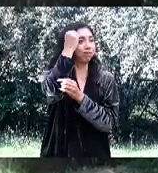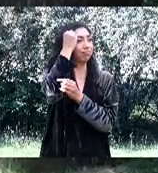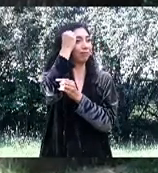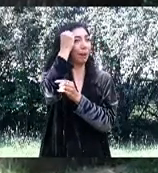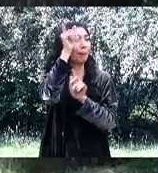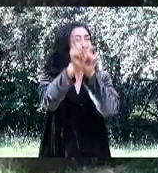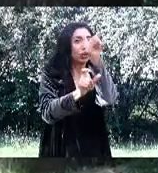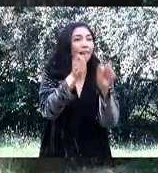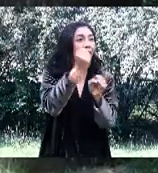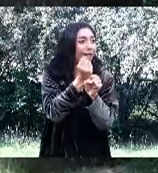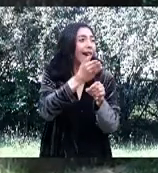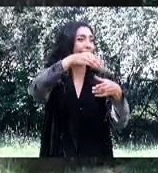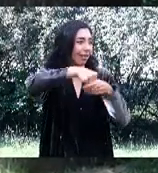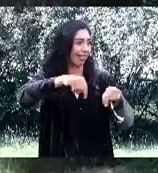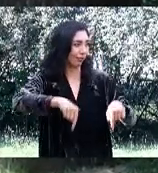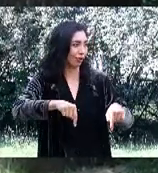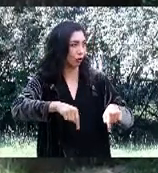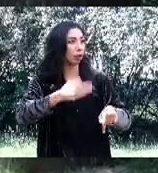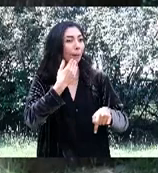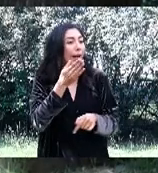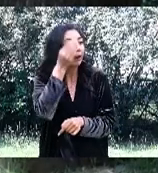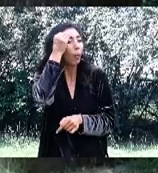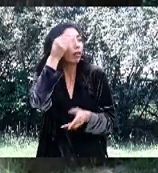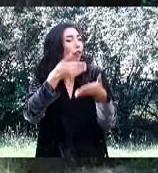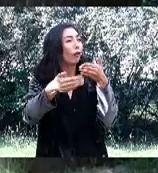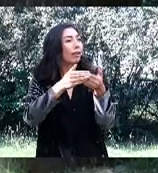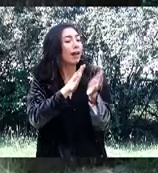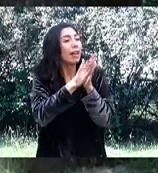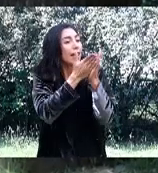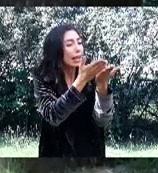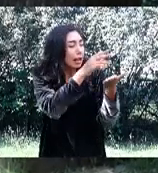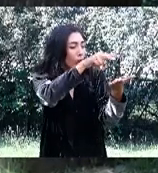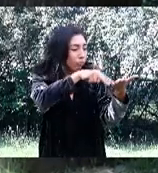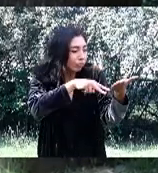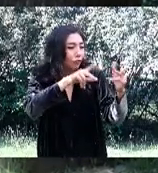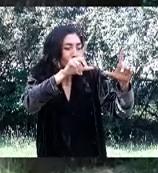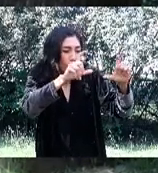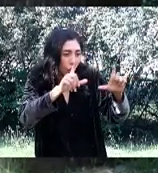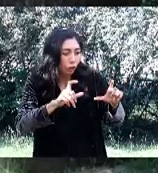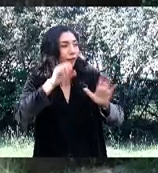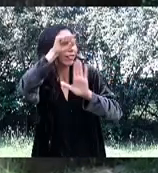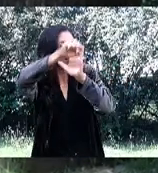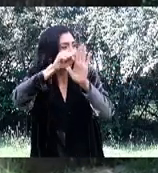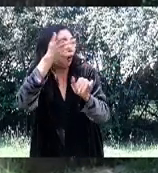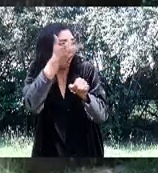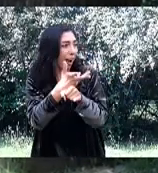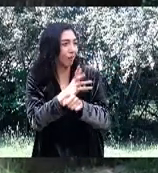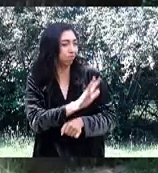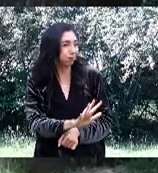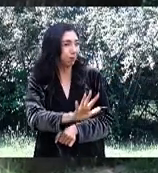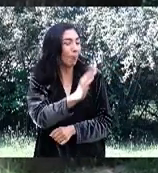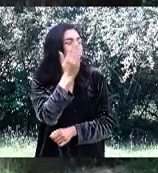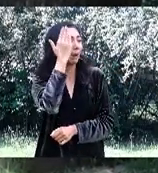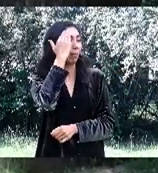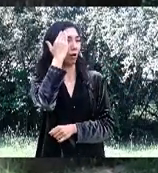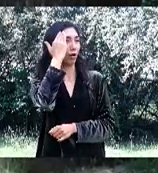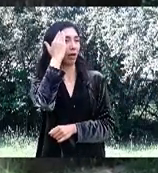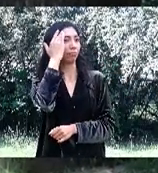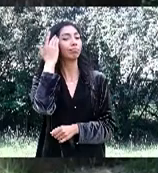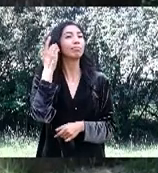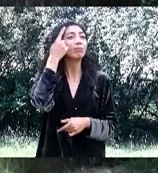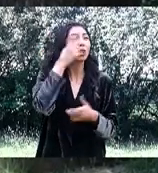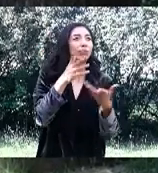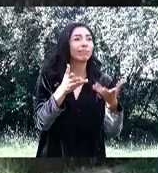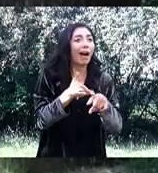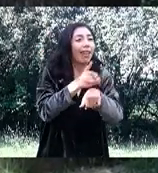acá trabajan en los libros enor en fotos y videos pero no estaba reunida no